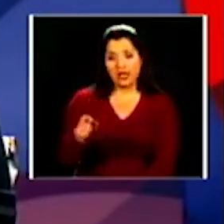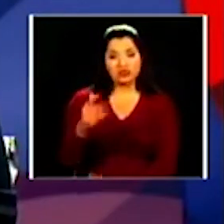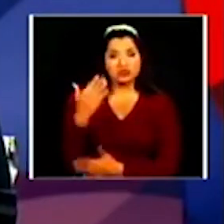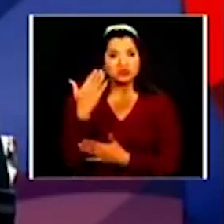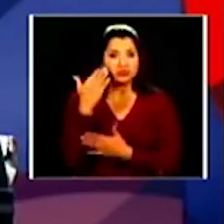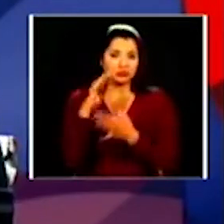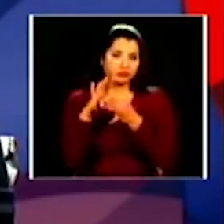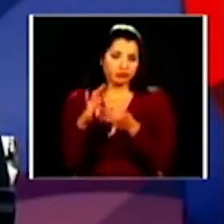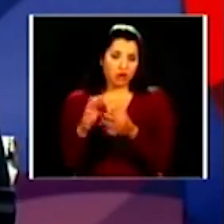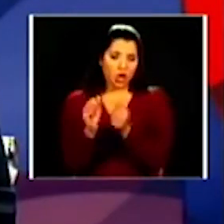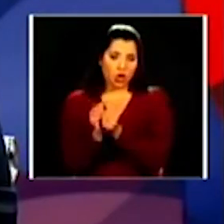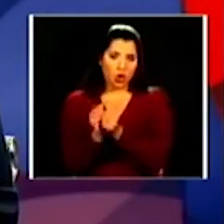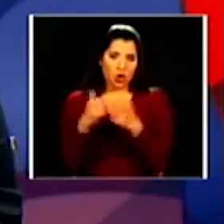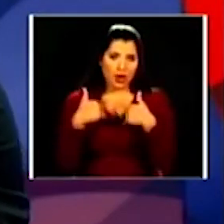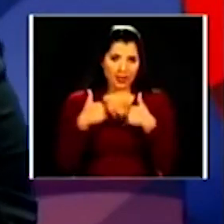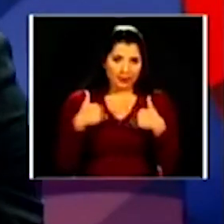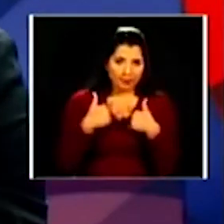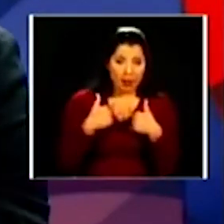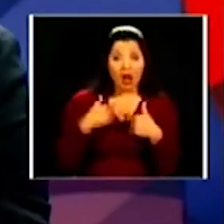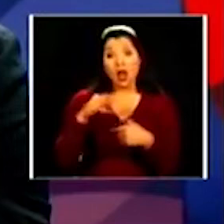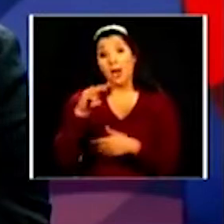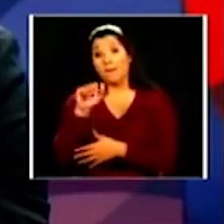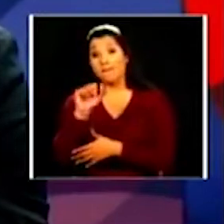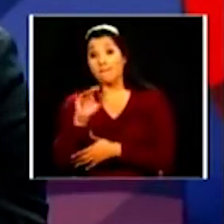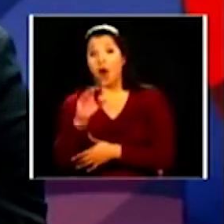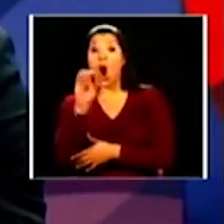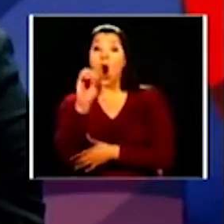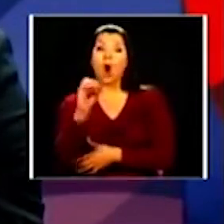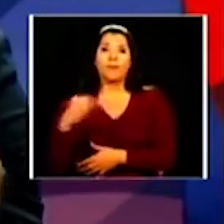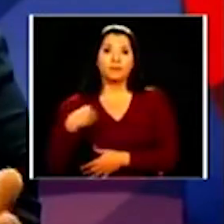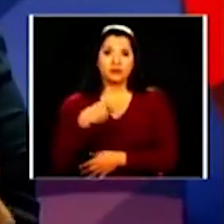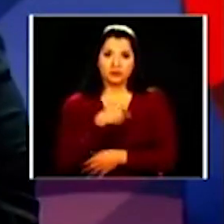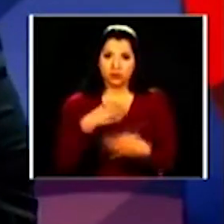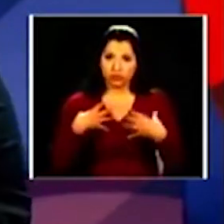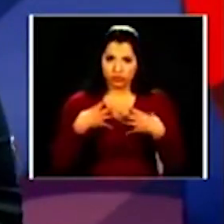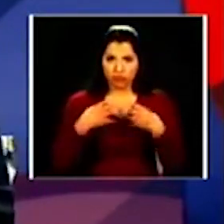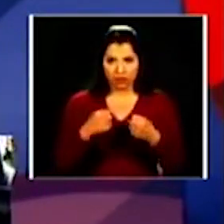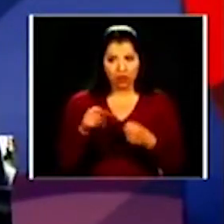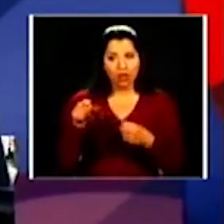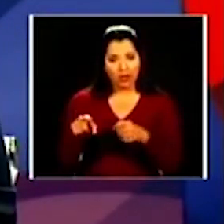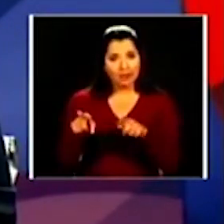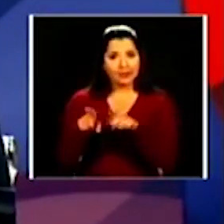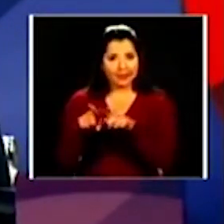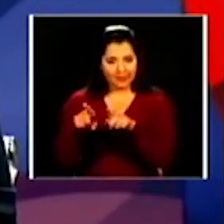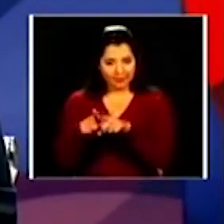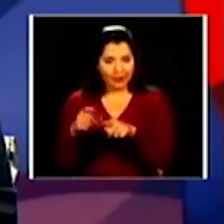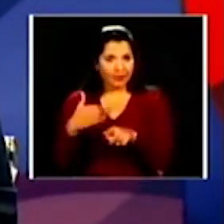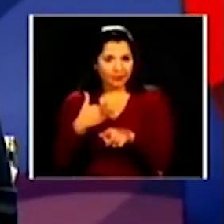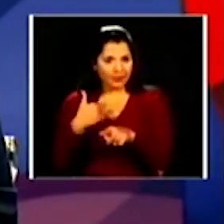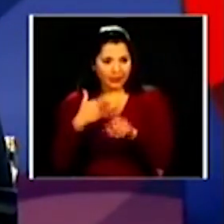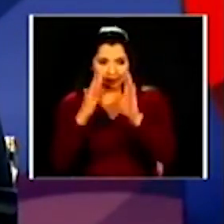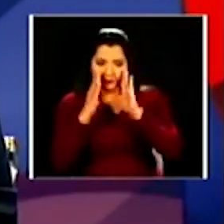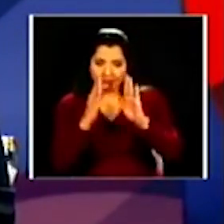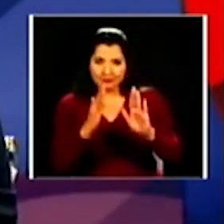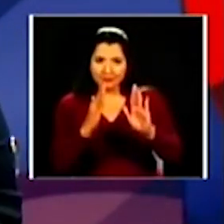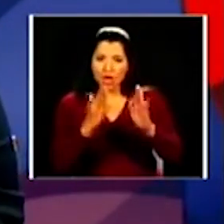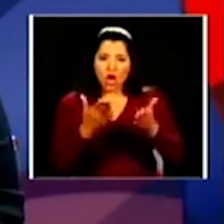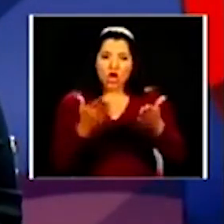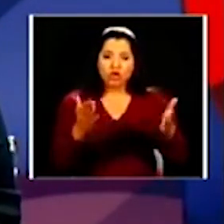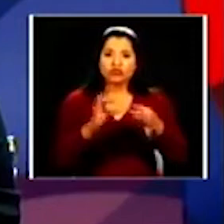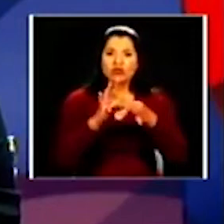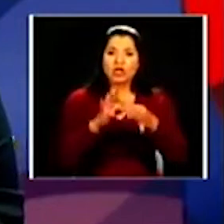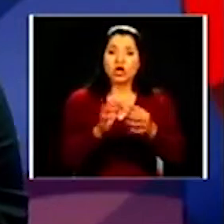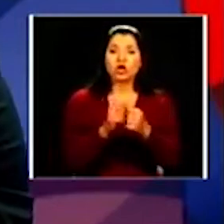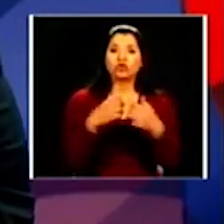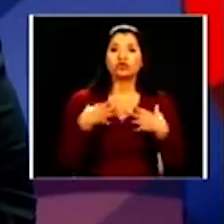animal desde el MAG, o el caso del Ministerio de Salud, que también tiene materia relacionada con salud en